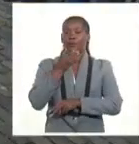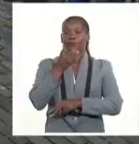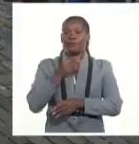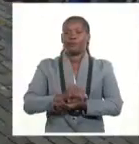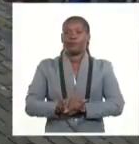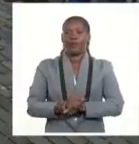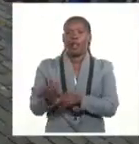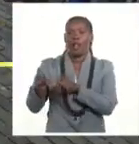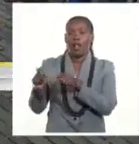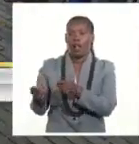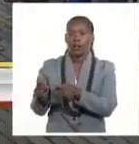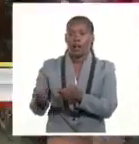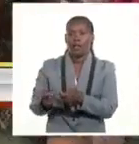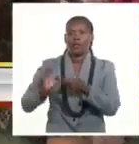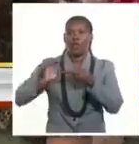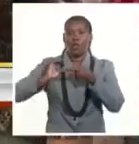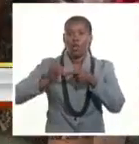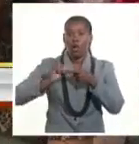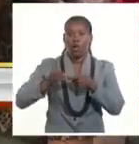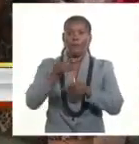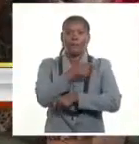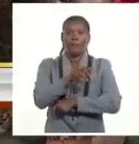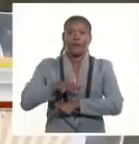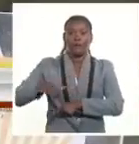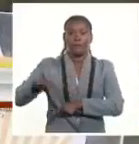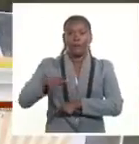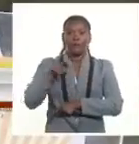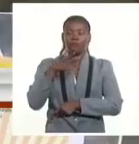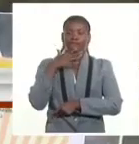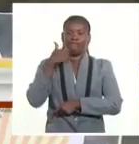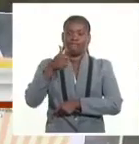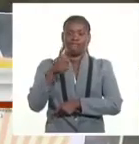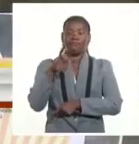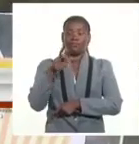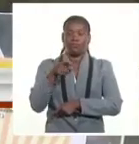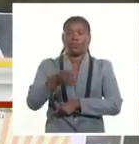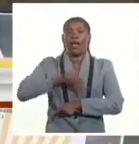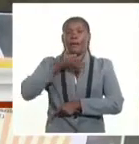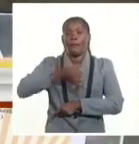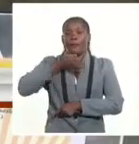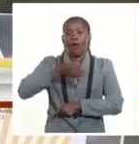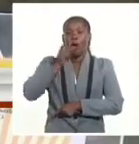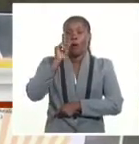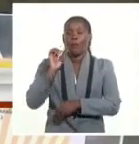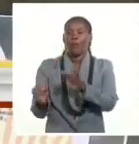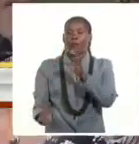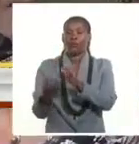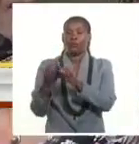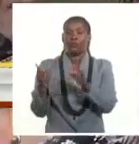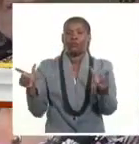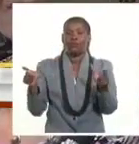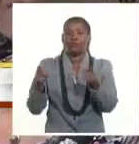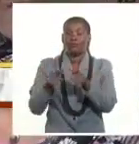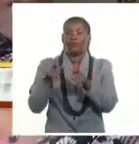La radio, el humor y el pueblo cubano constituyeron sus pasiones. Así afirmó Guillermo Pavón, del fundador y guionista de Alegrías